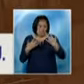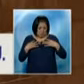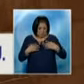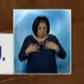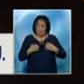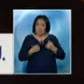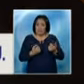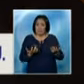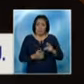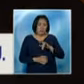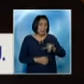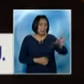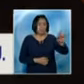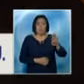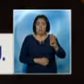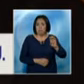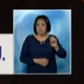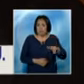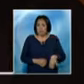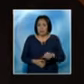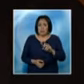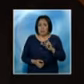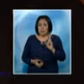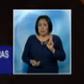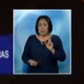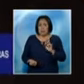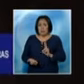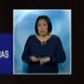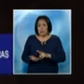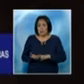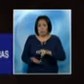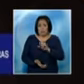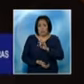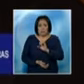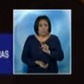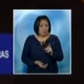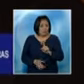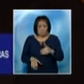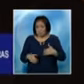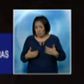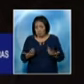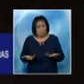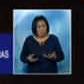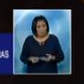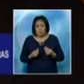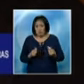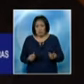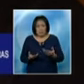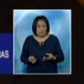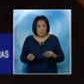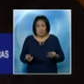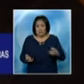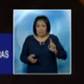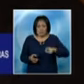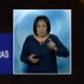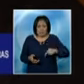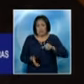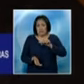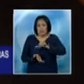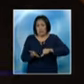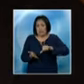Estados Unidos. El CISC yo cubrí mi pequeñita y no podían dar ese material que la cirujana lo ha